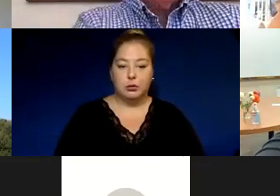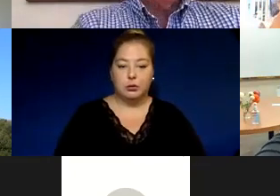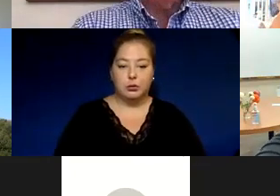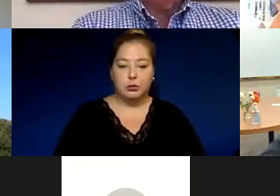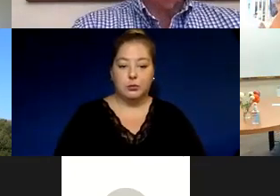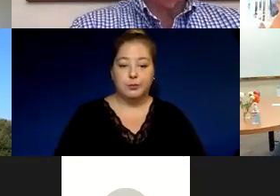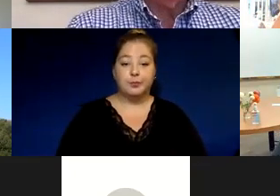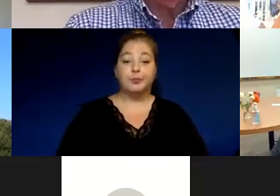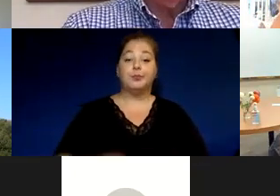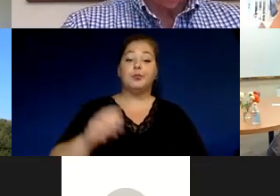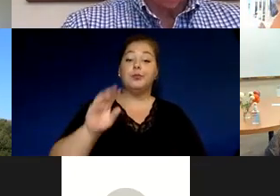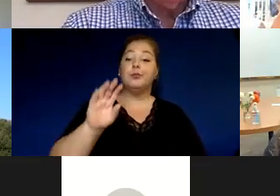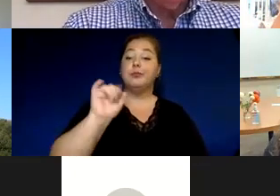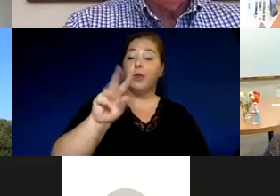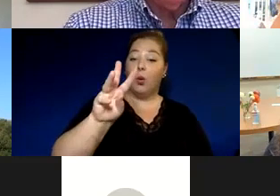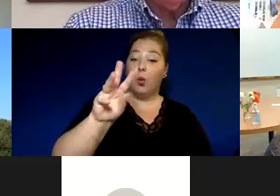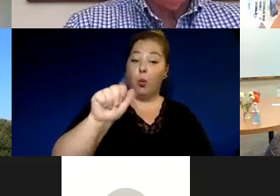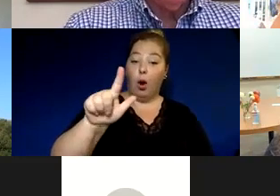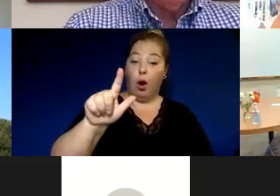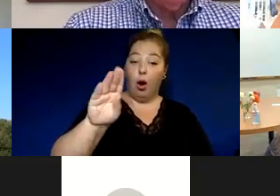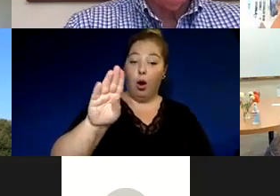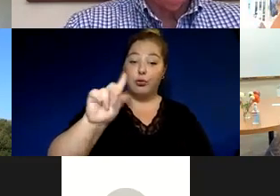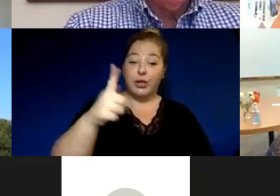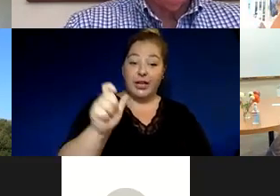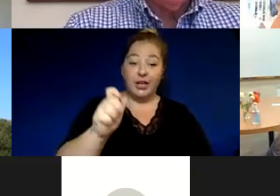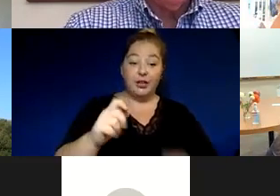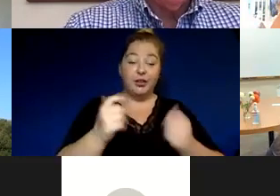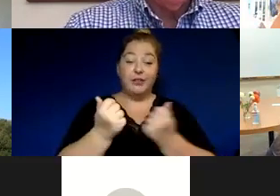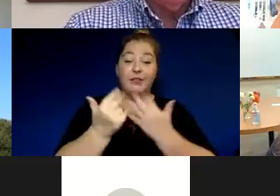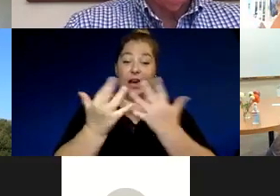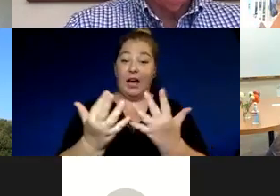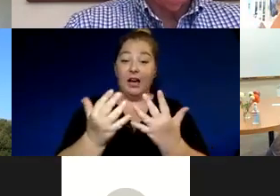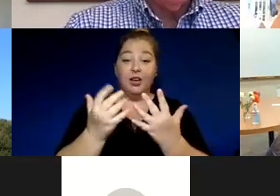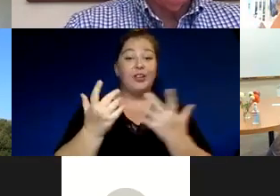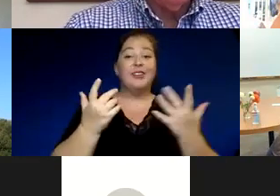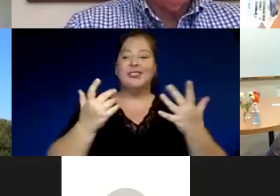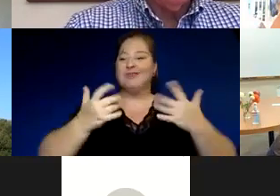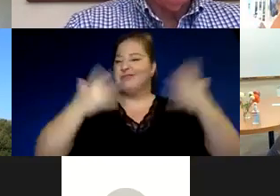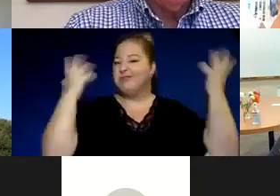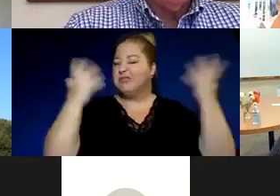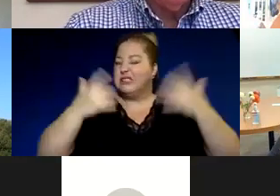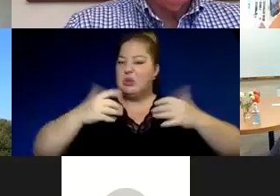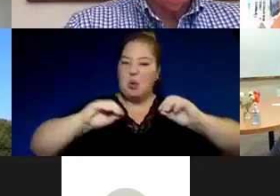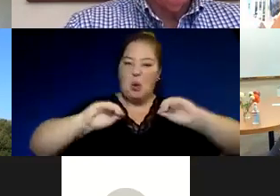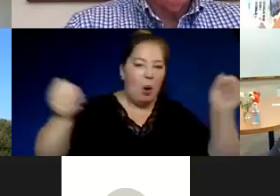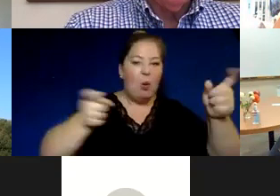Wahlberg. Estamos hablando 72 mil acres y 0% de contención. Excelentes noticias.